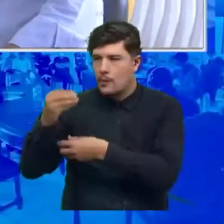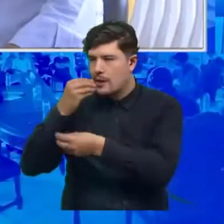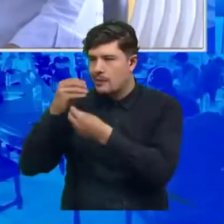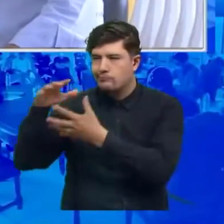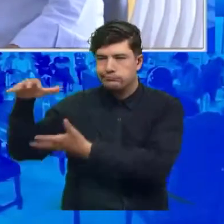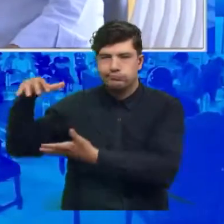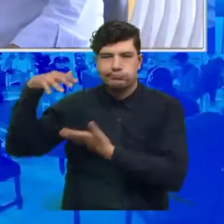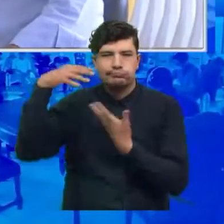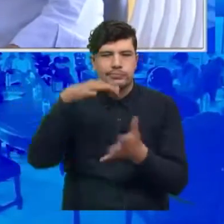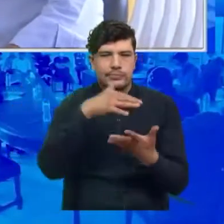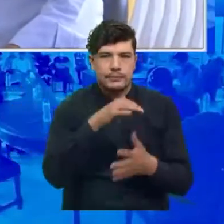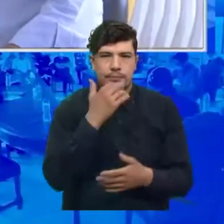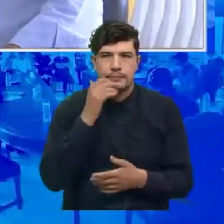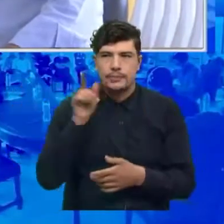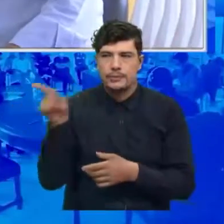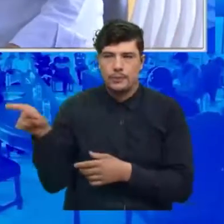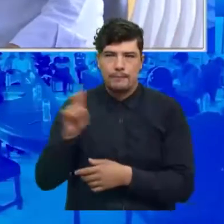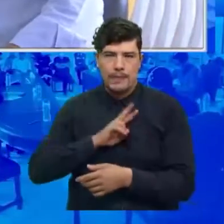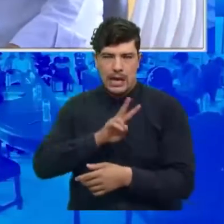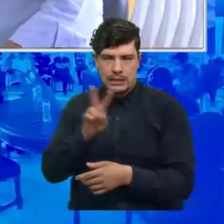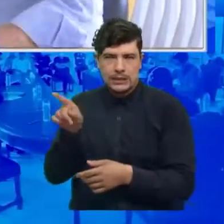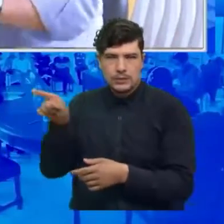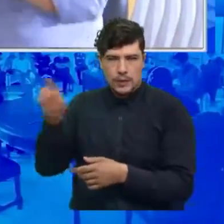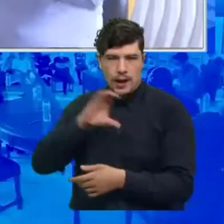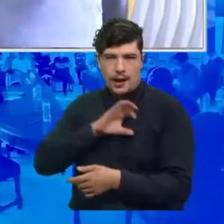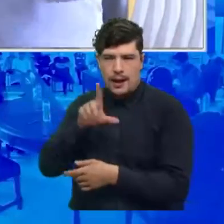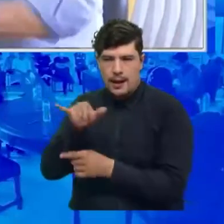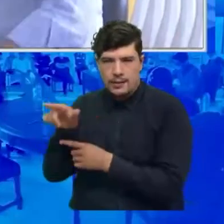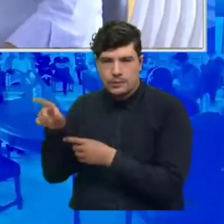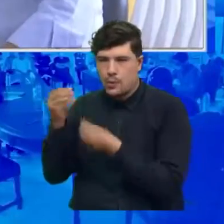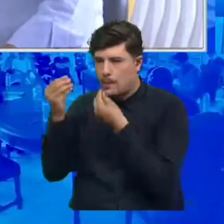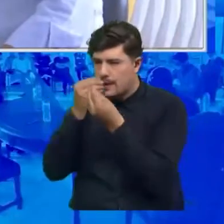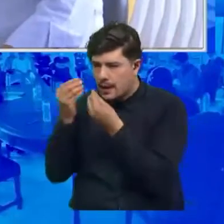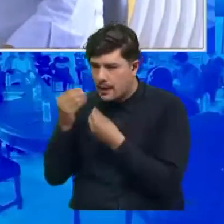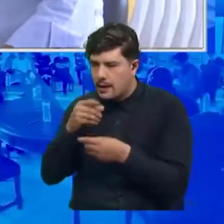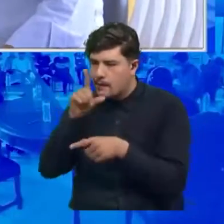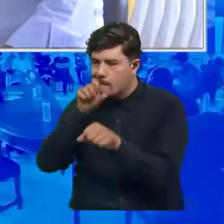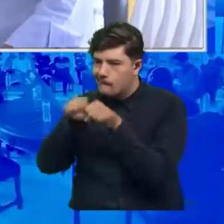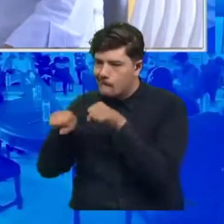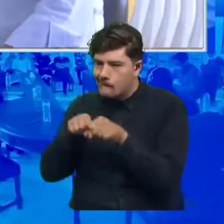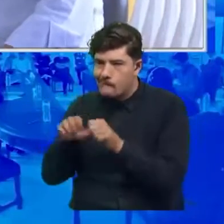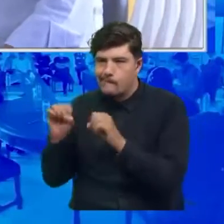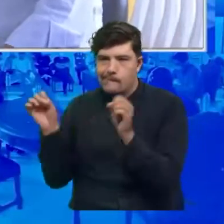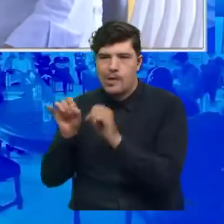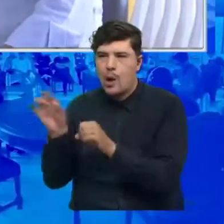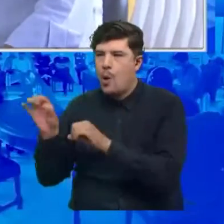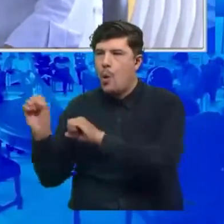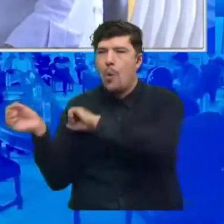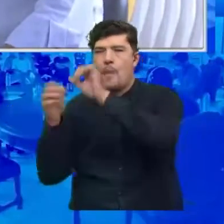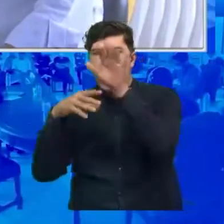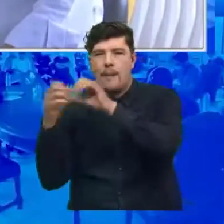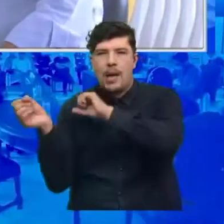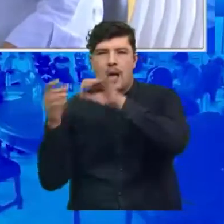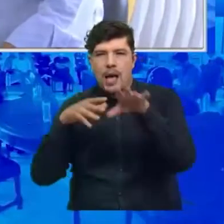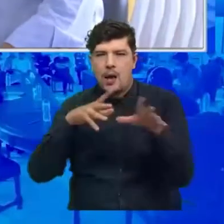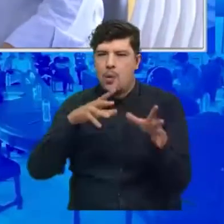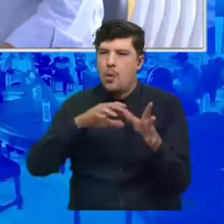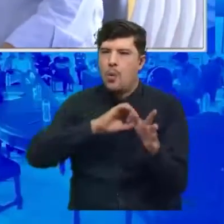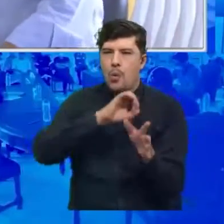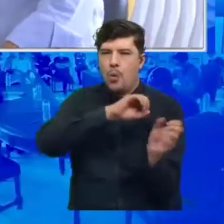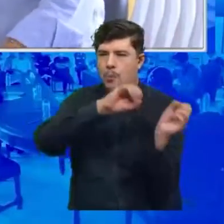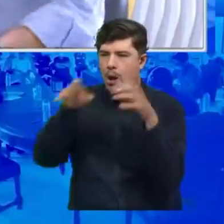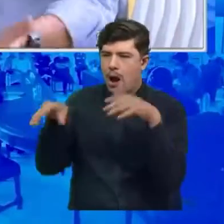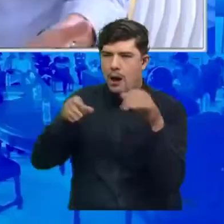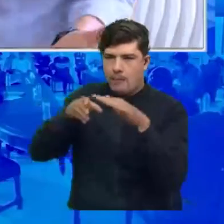producto de los bloqueos que no han podido llegar con los alimentos para aves ni tampoco pueden sacar sus productos pues es una de las tristes